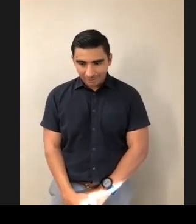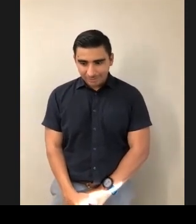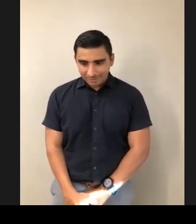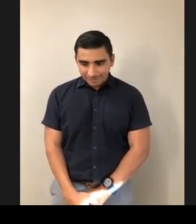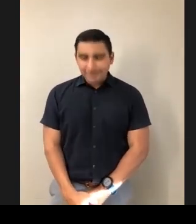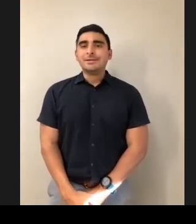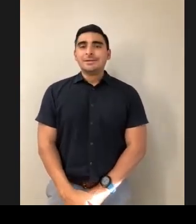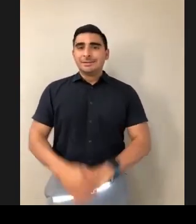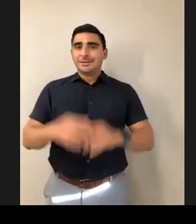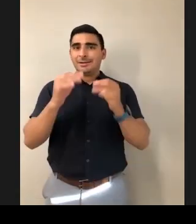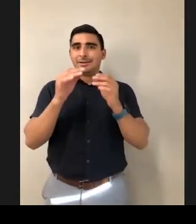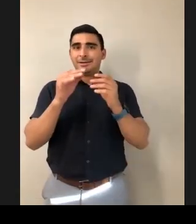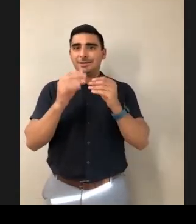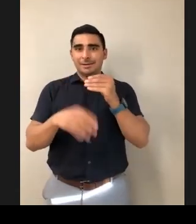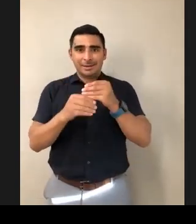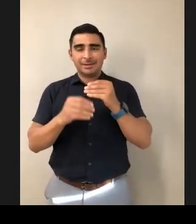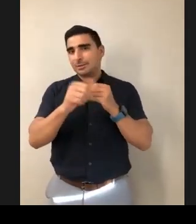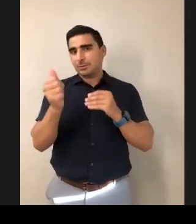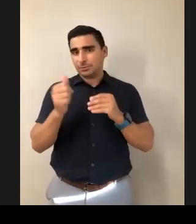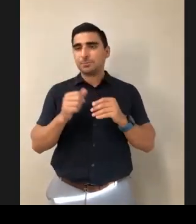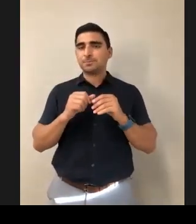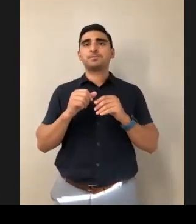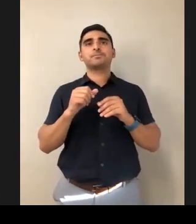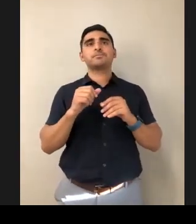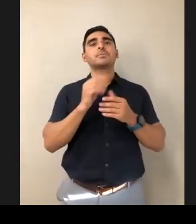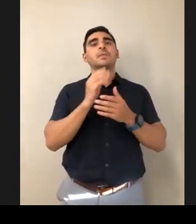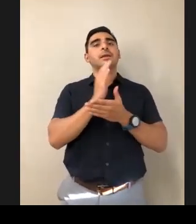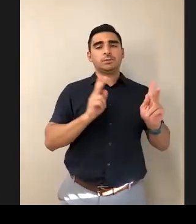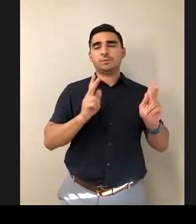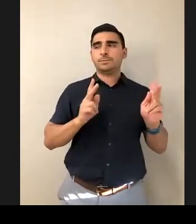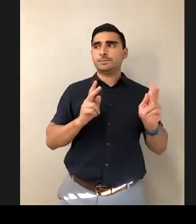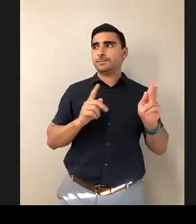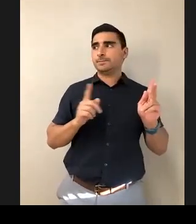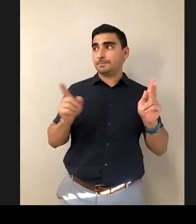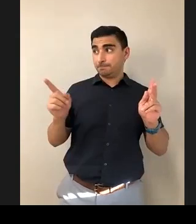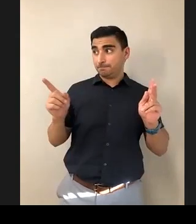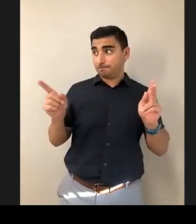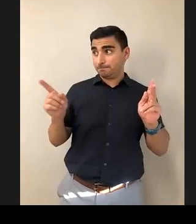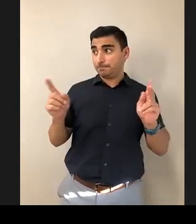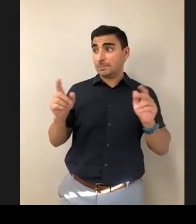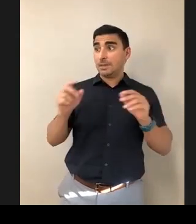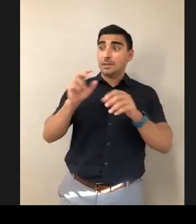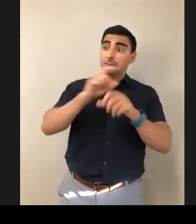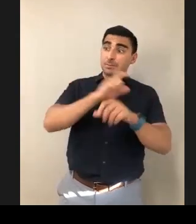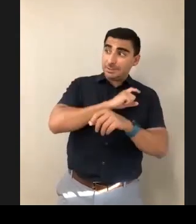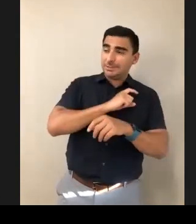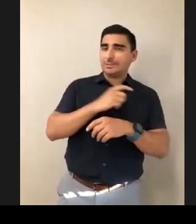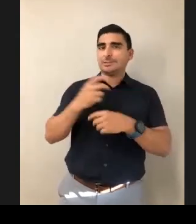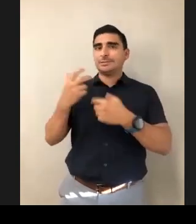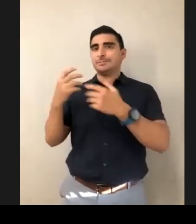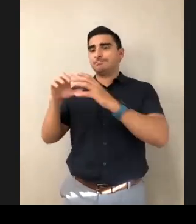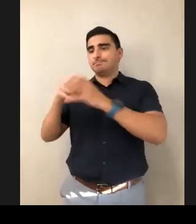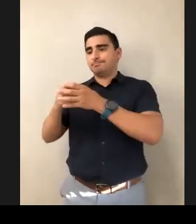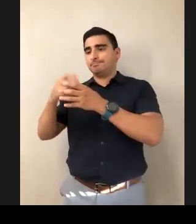Otra pregunta. Unos miembros de la comunidad son intimidados